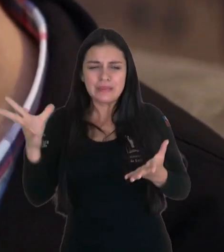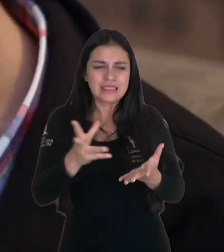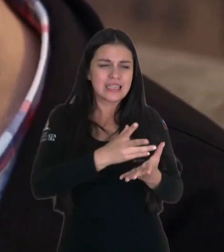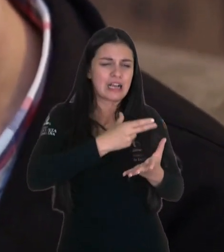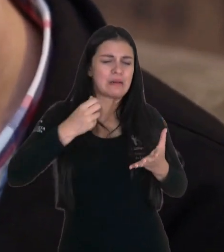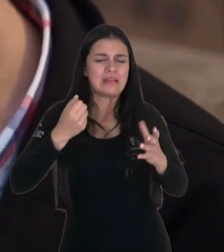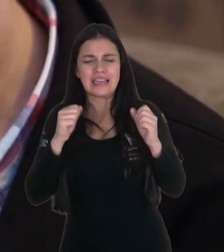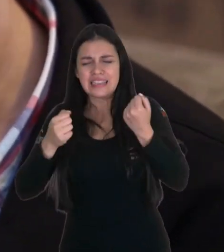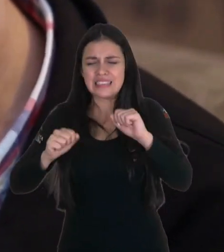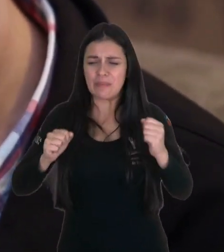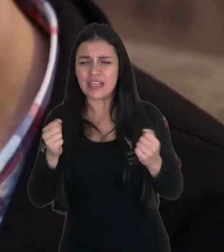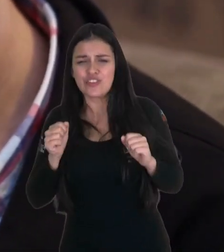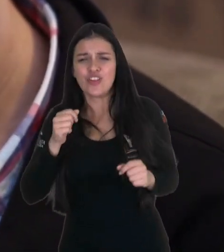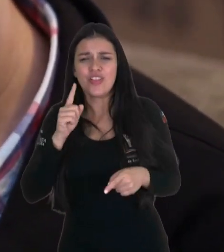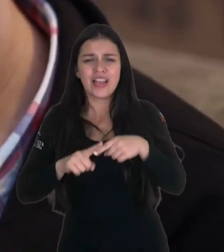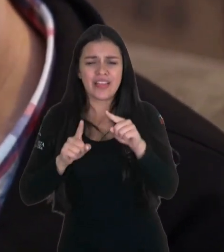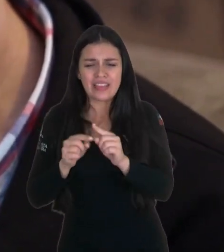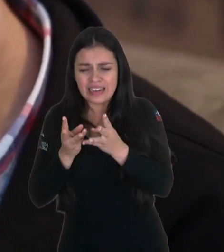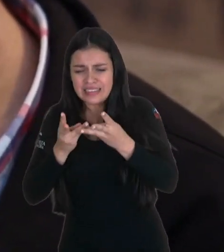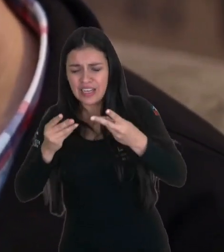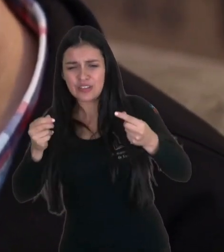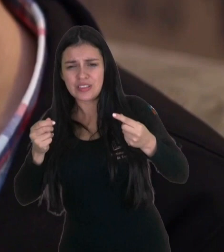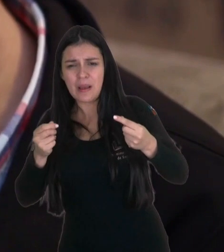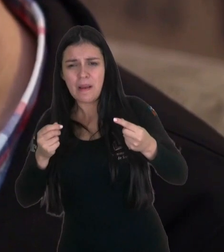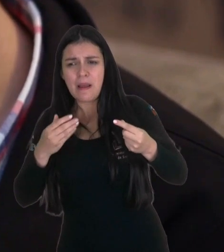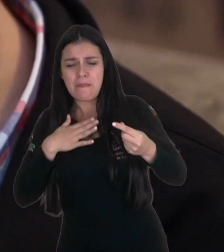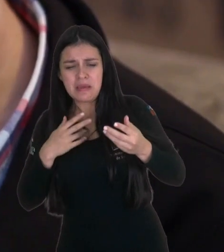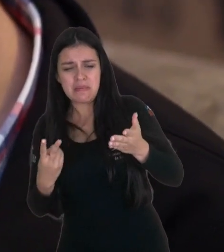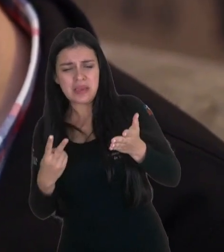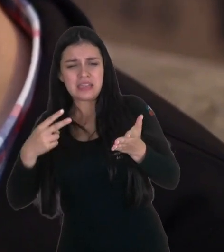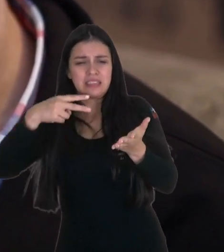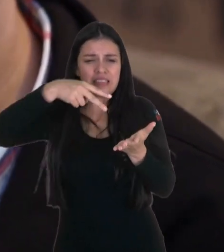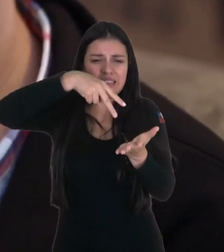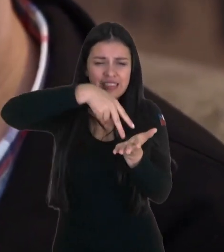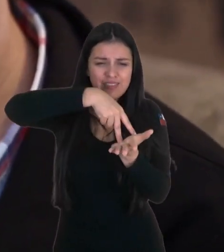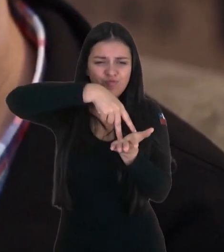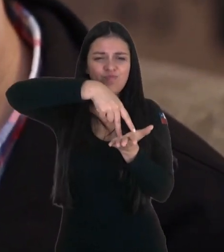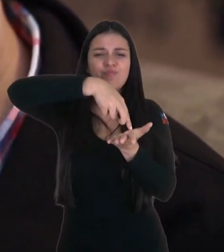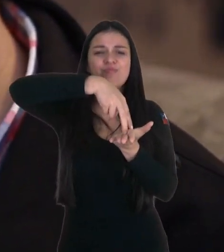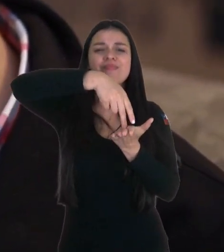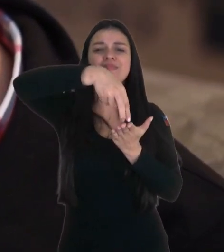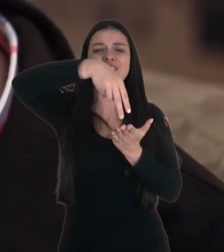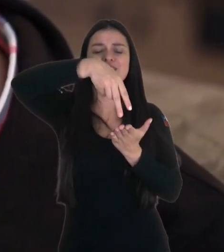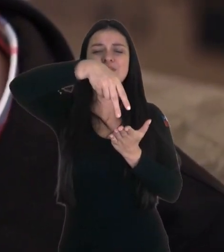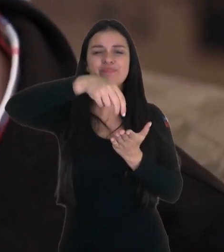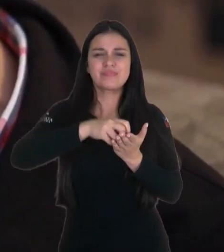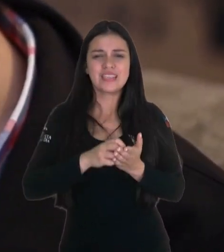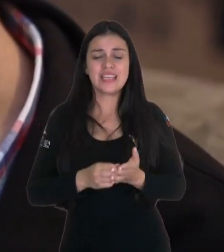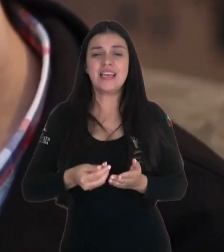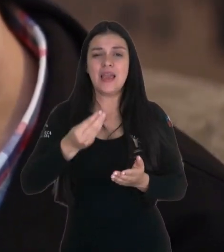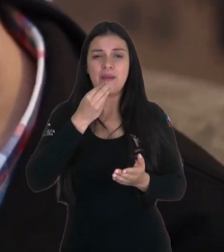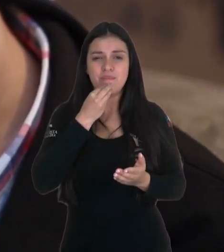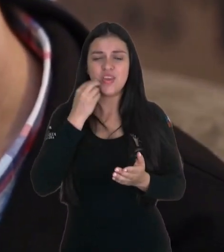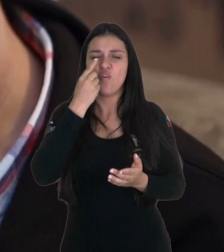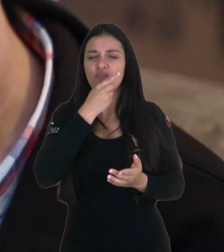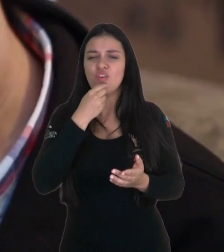desesperación, del lodo cenagoso. Puso mis pies sobre peña y enderezó mis pasos. Puso luego en mi boca